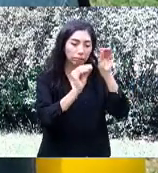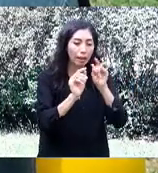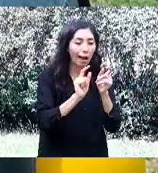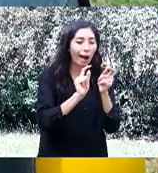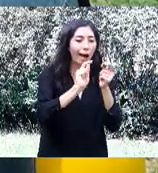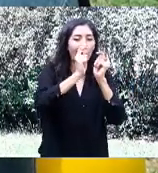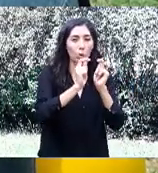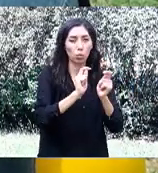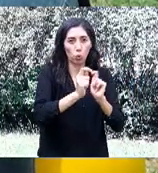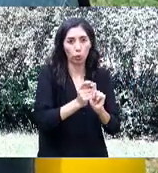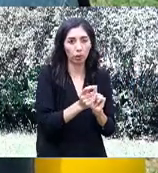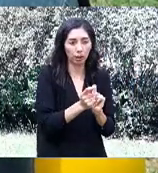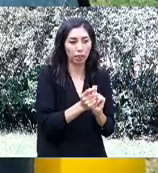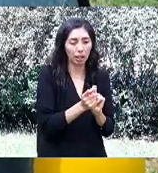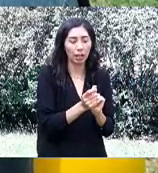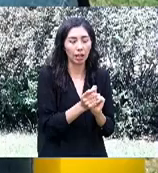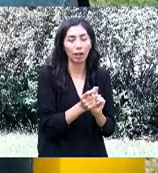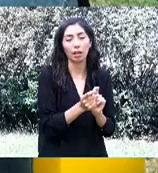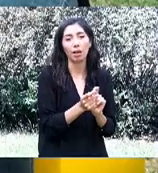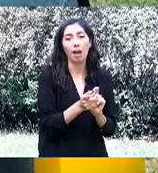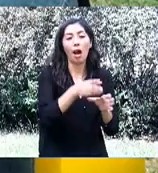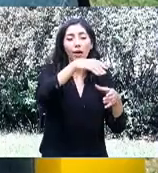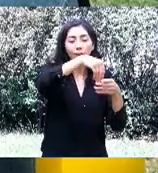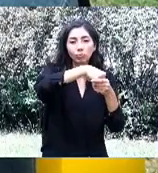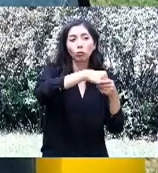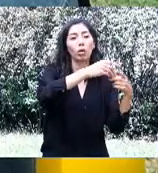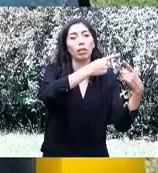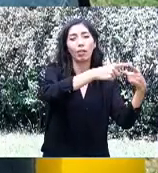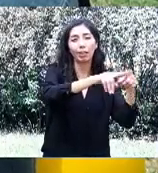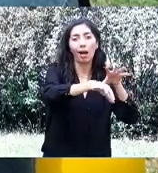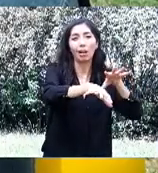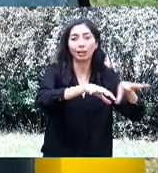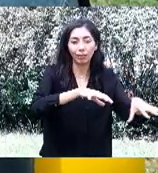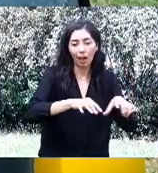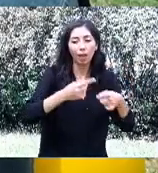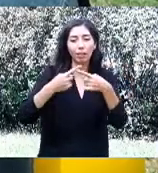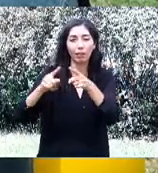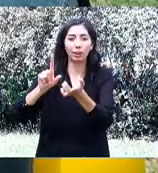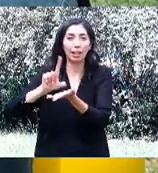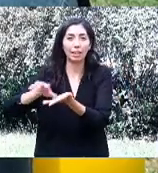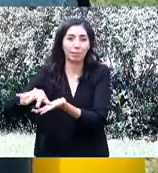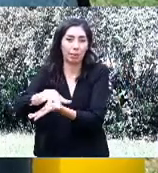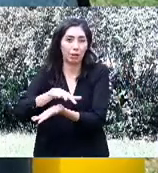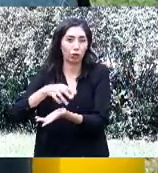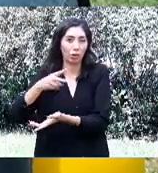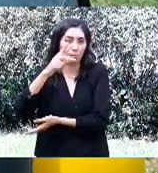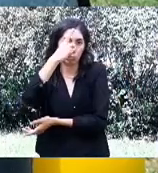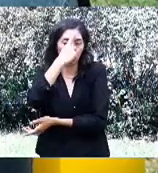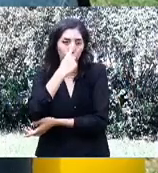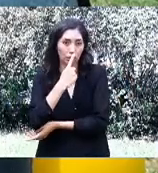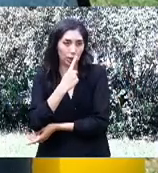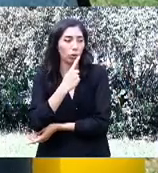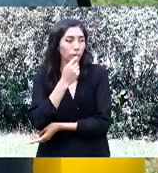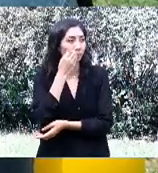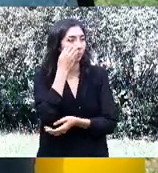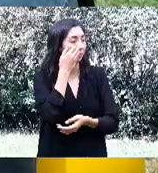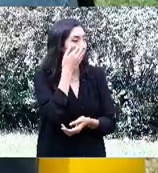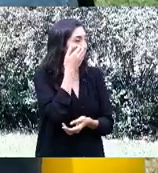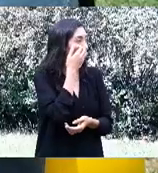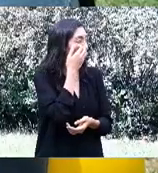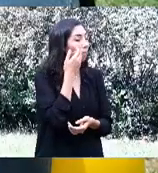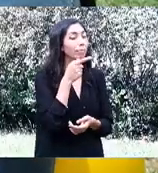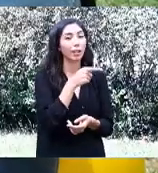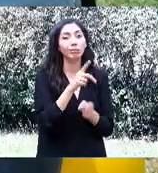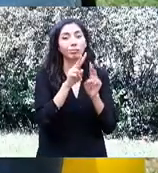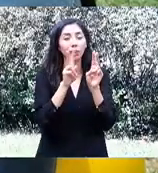en cada una de las de las eh instancias Y espacios de los museos entonces como que rescataría eso del